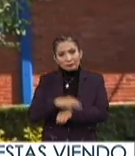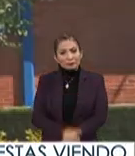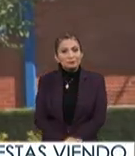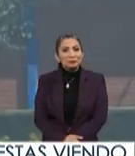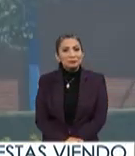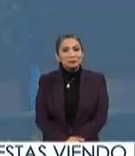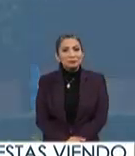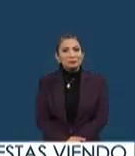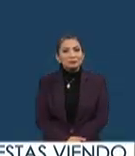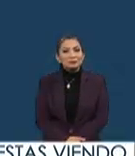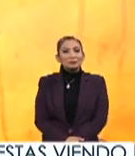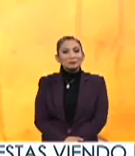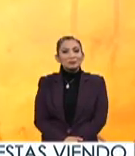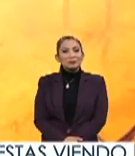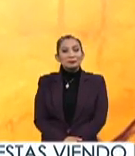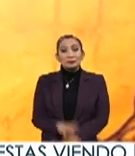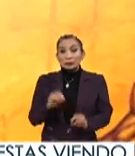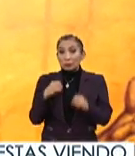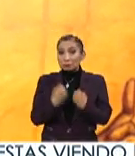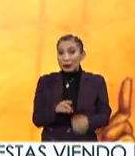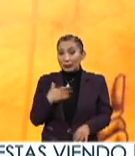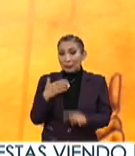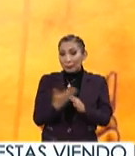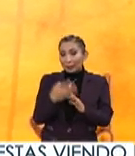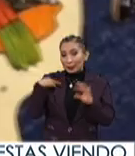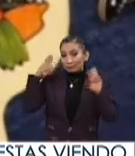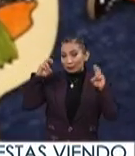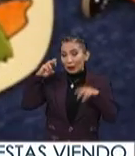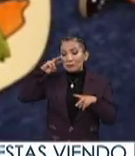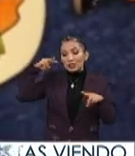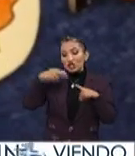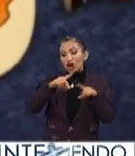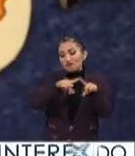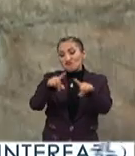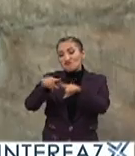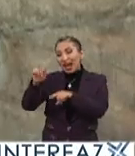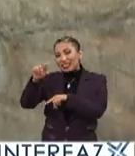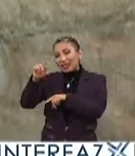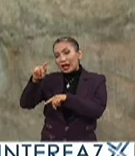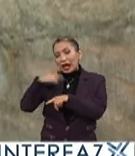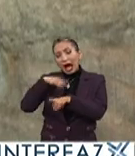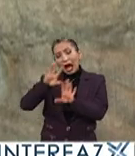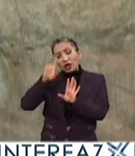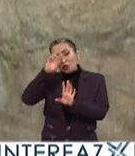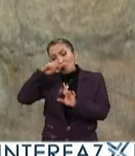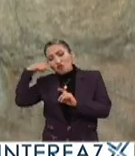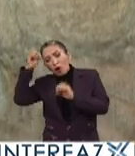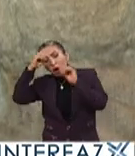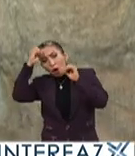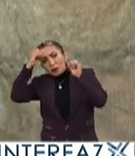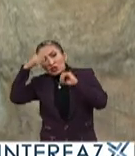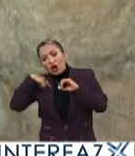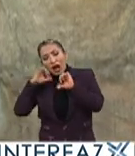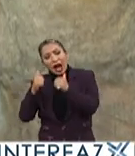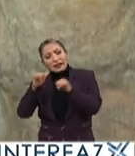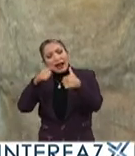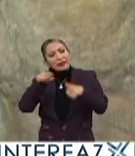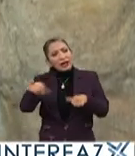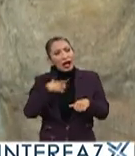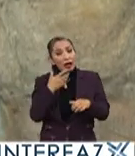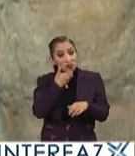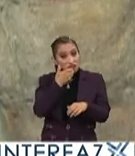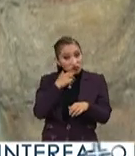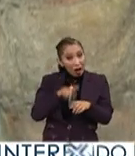Chapingo. No te pierdas la sección Visión Alterna, una mirada a las propuestas artísticas que rompen con